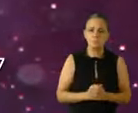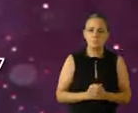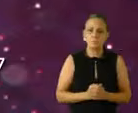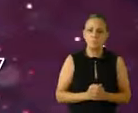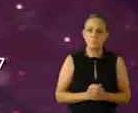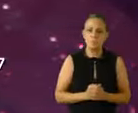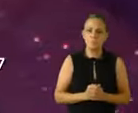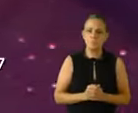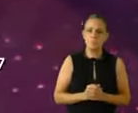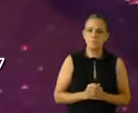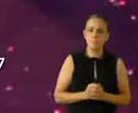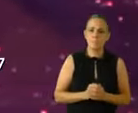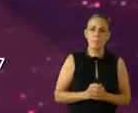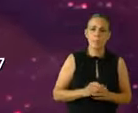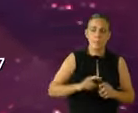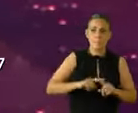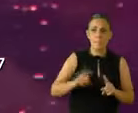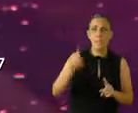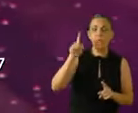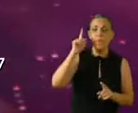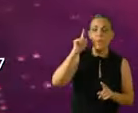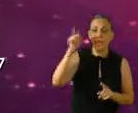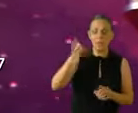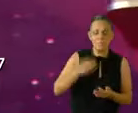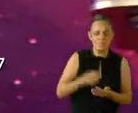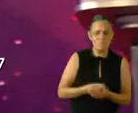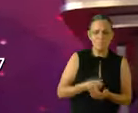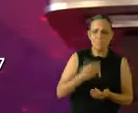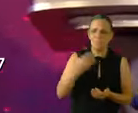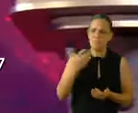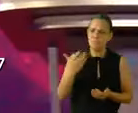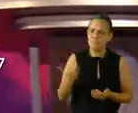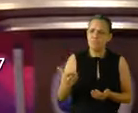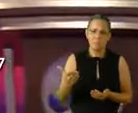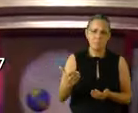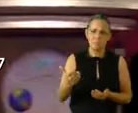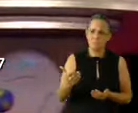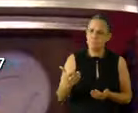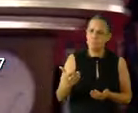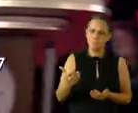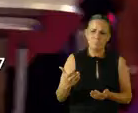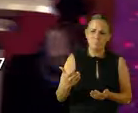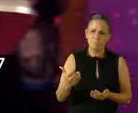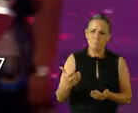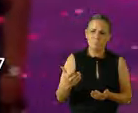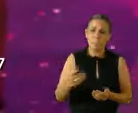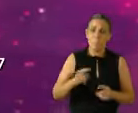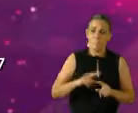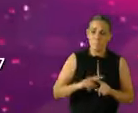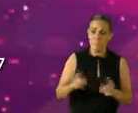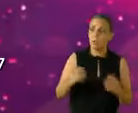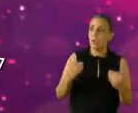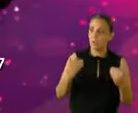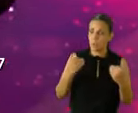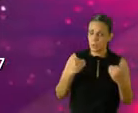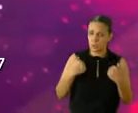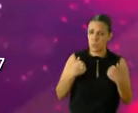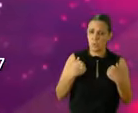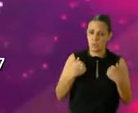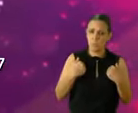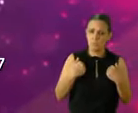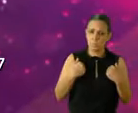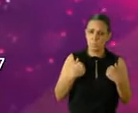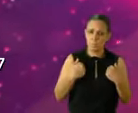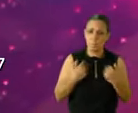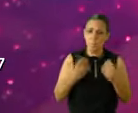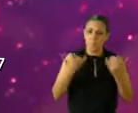pagado el precio muy alto de haber rechazado el Mesías. Pero nosotros lo tenemos. Y ahora Él no habita en templos hechos